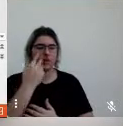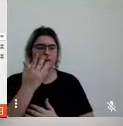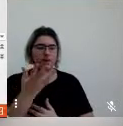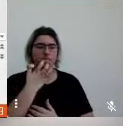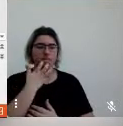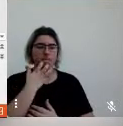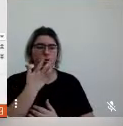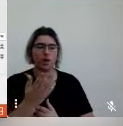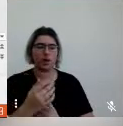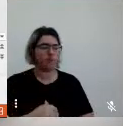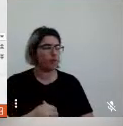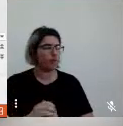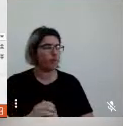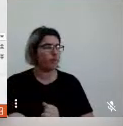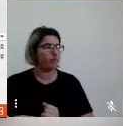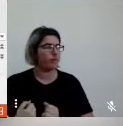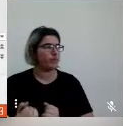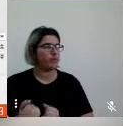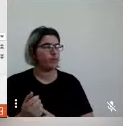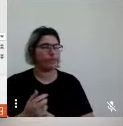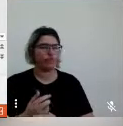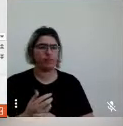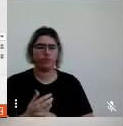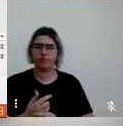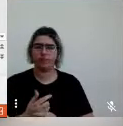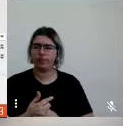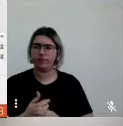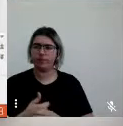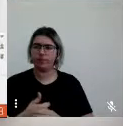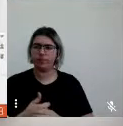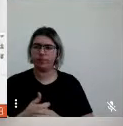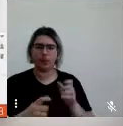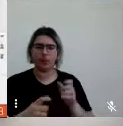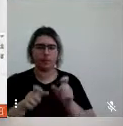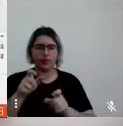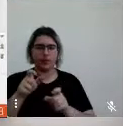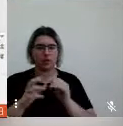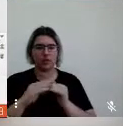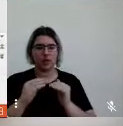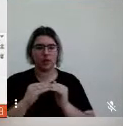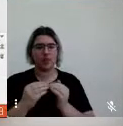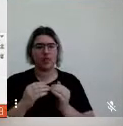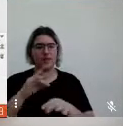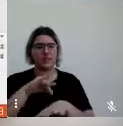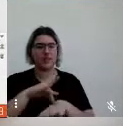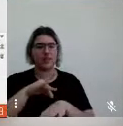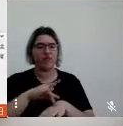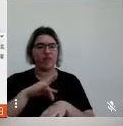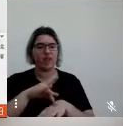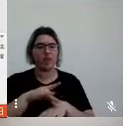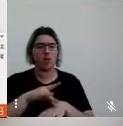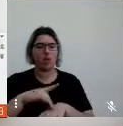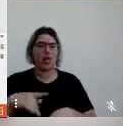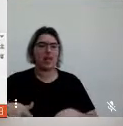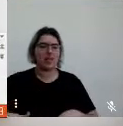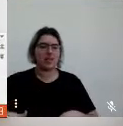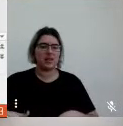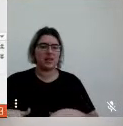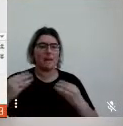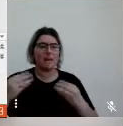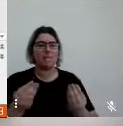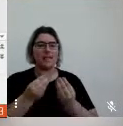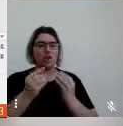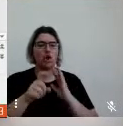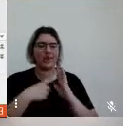pacientes con alguna enfermedad renal, sí que es verdad que es mejor consumir la leche entera que desnatada por la grasa,